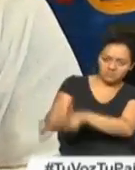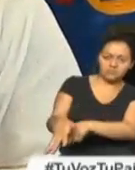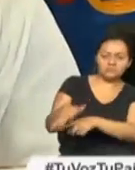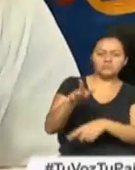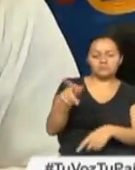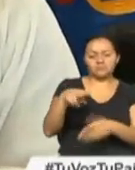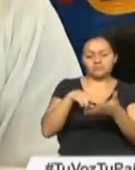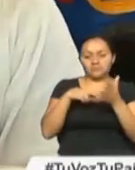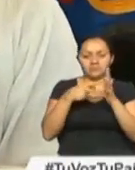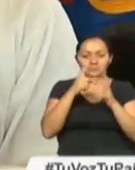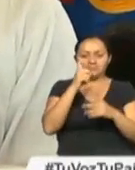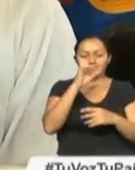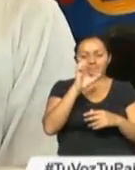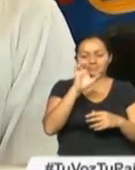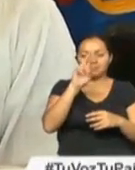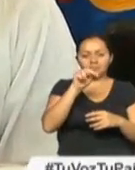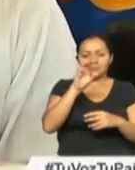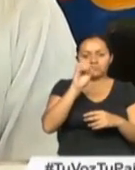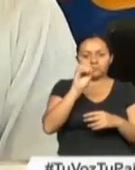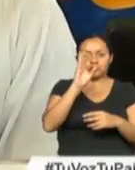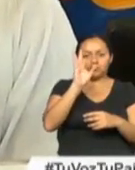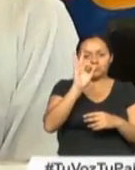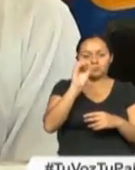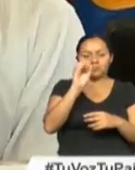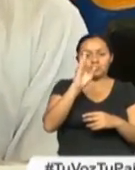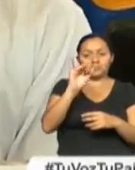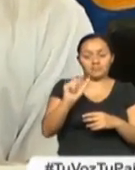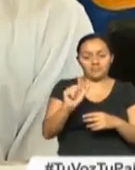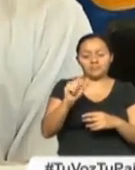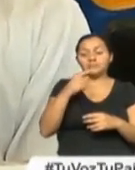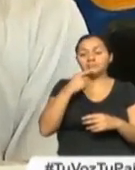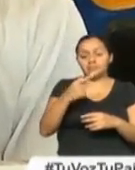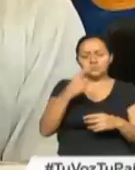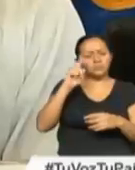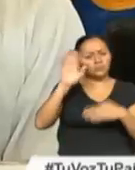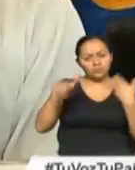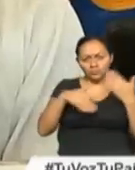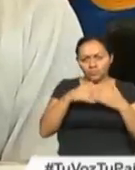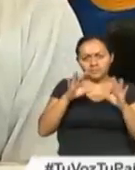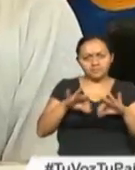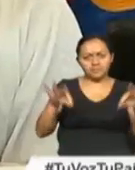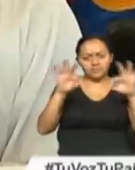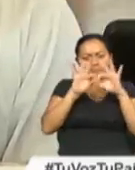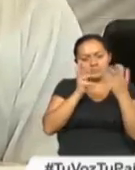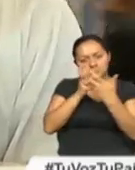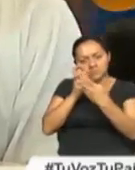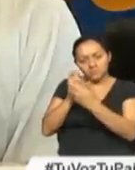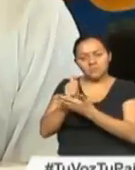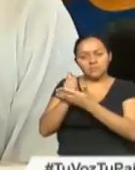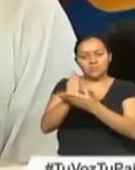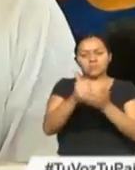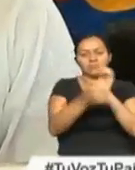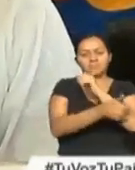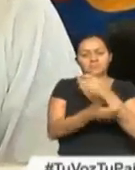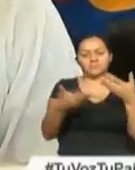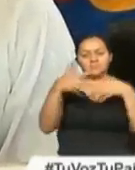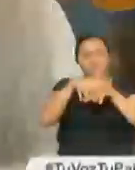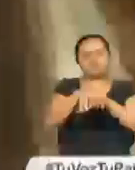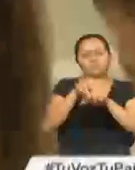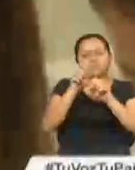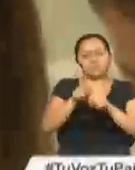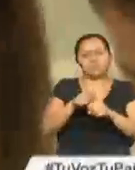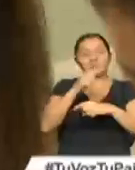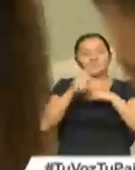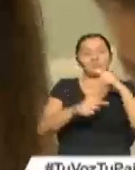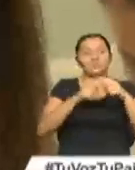hemos acordado los jefes de Estado y de Gobierno de UNASUR. En tiempos de políticas migratorias